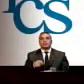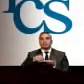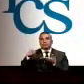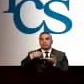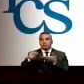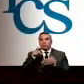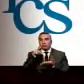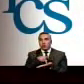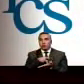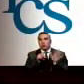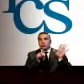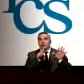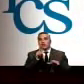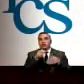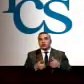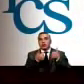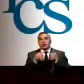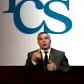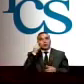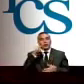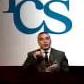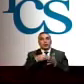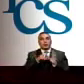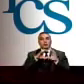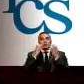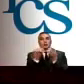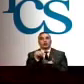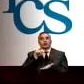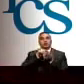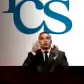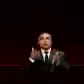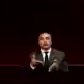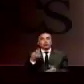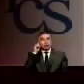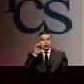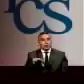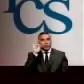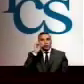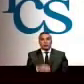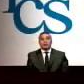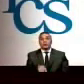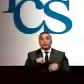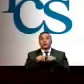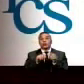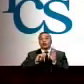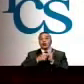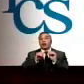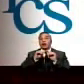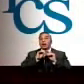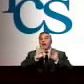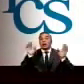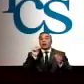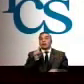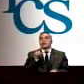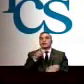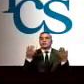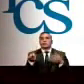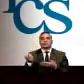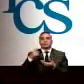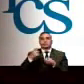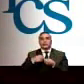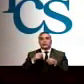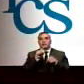los méritos de 62 postulantes para la conformación de la comisión ciudadana de selección el concurso de contralor general donde se ha inscrito